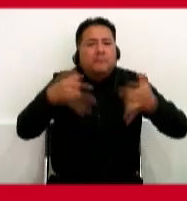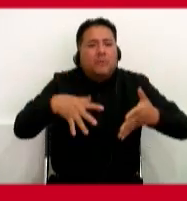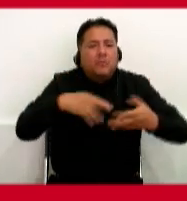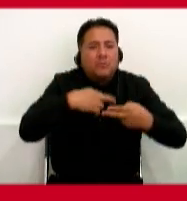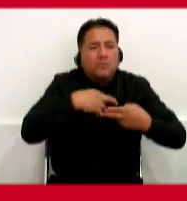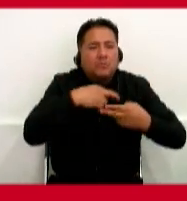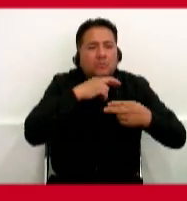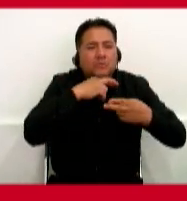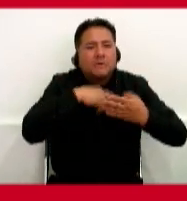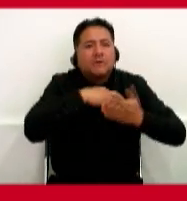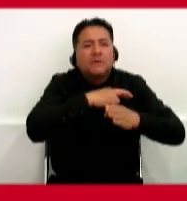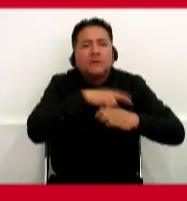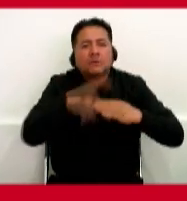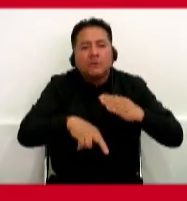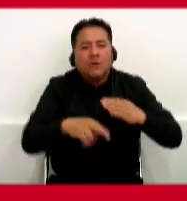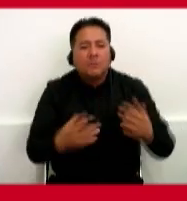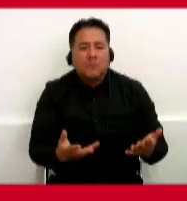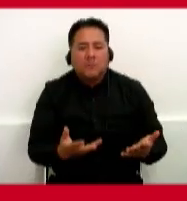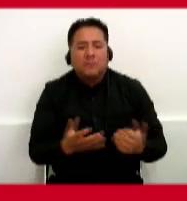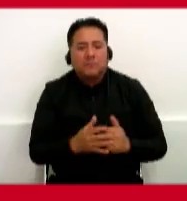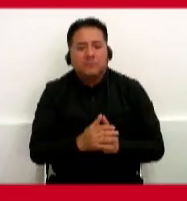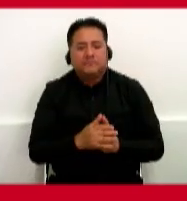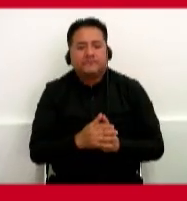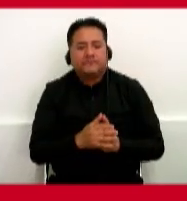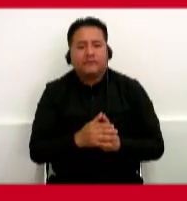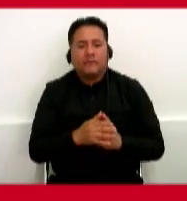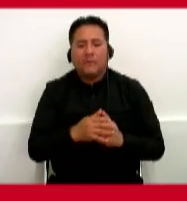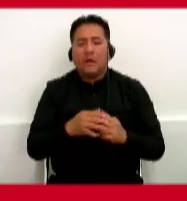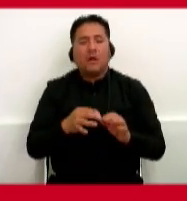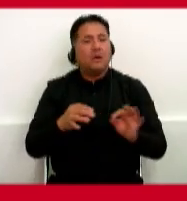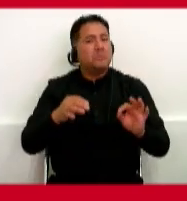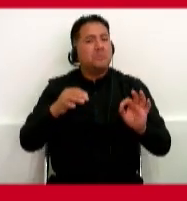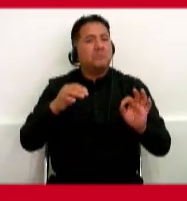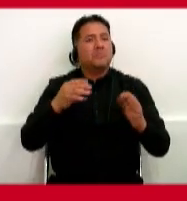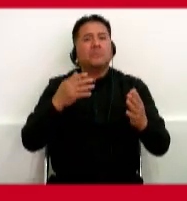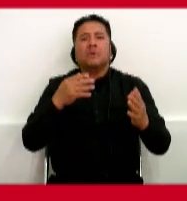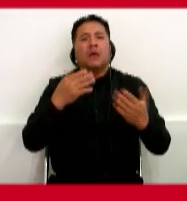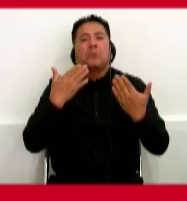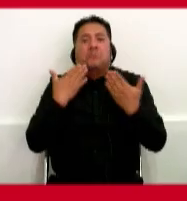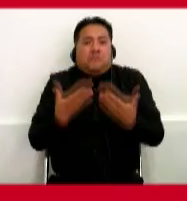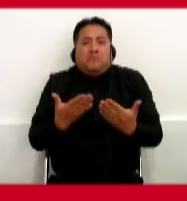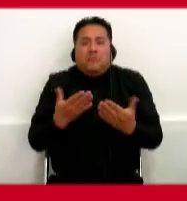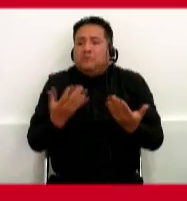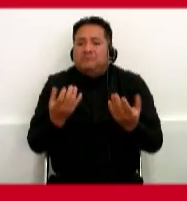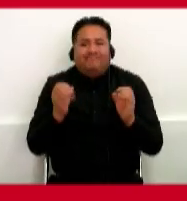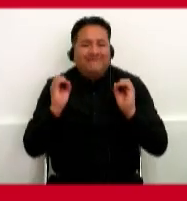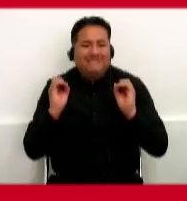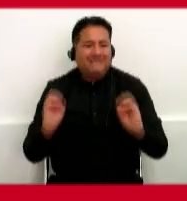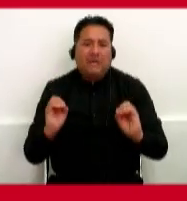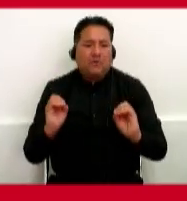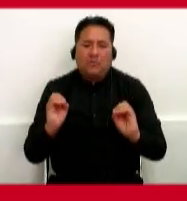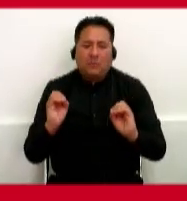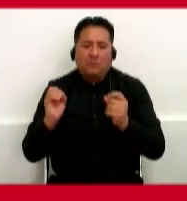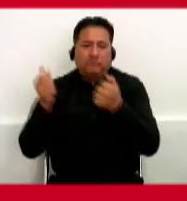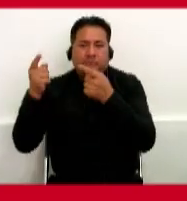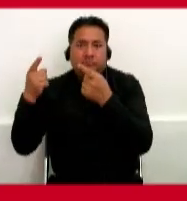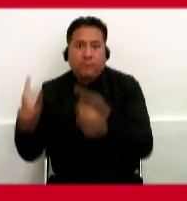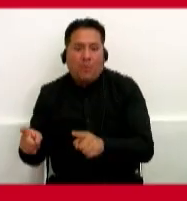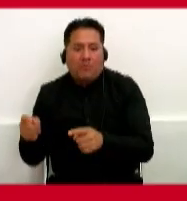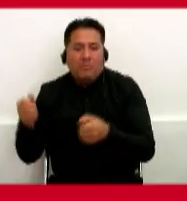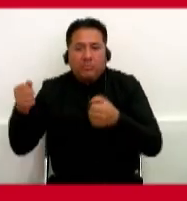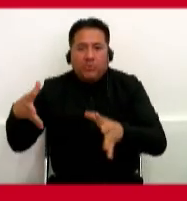0 incidentes. La estabilidad estuvo dentro de los rangos que habíamos evaluado. Logramos mejorar